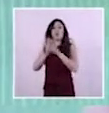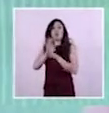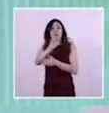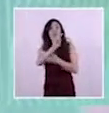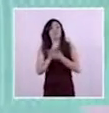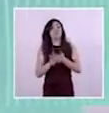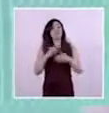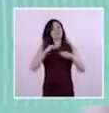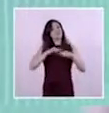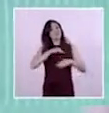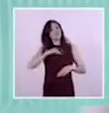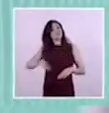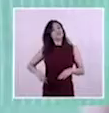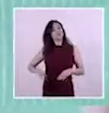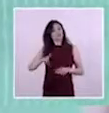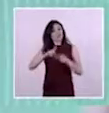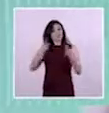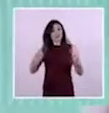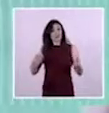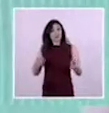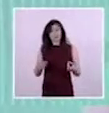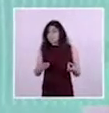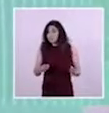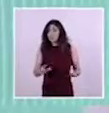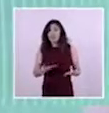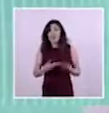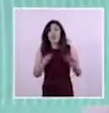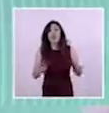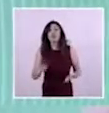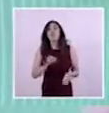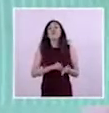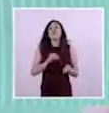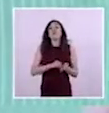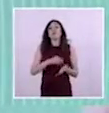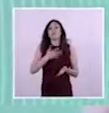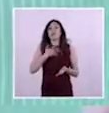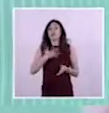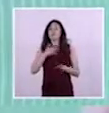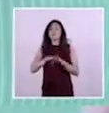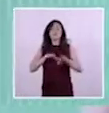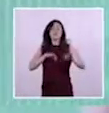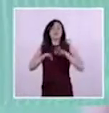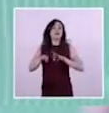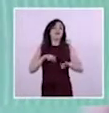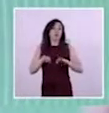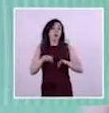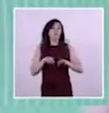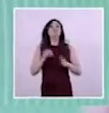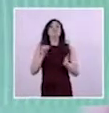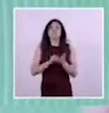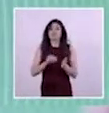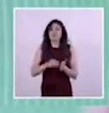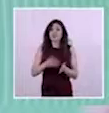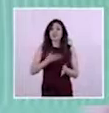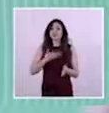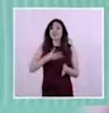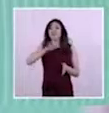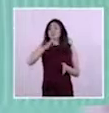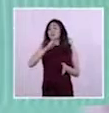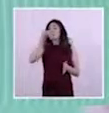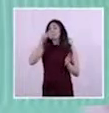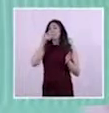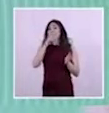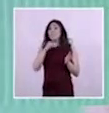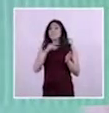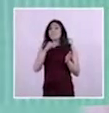de desarrollo y aún faltan más acciones por concluir este año aún tenemos por invertir más de 200 millones